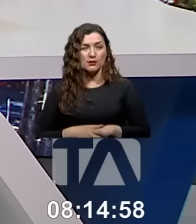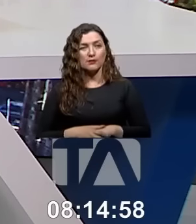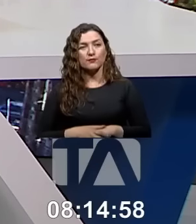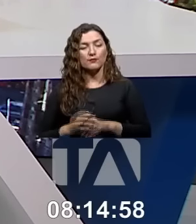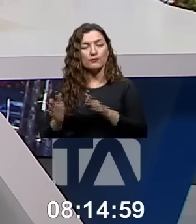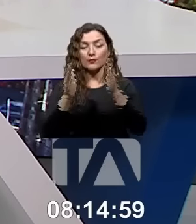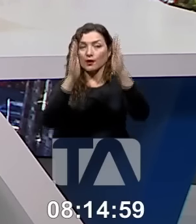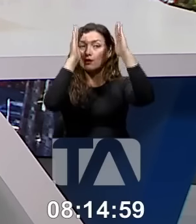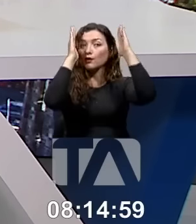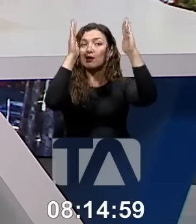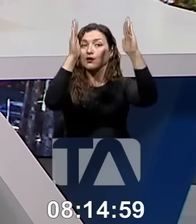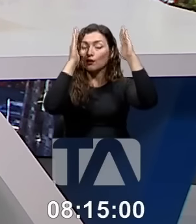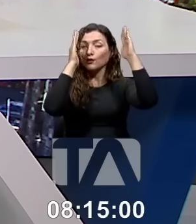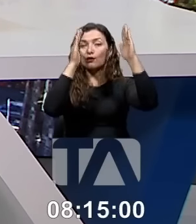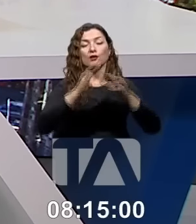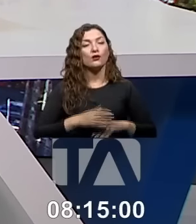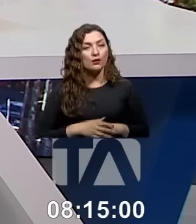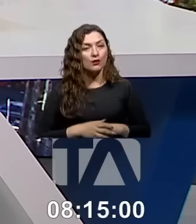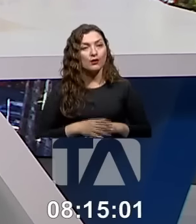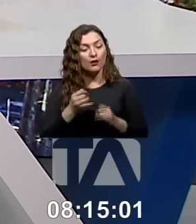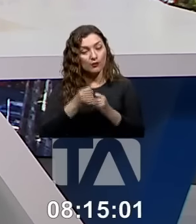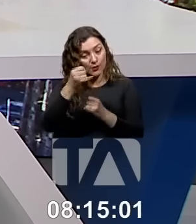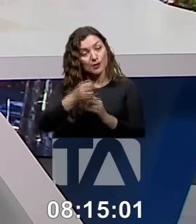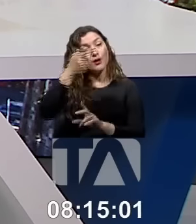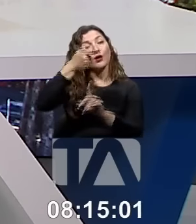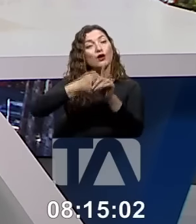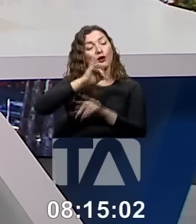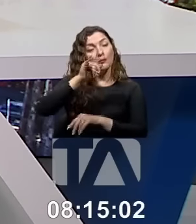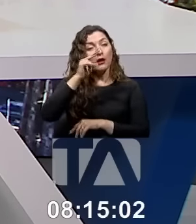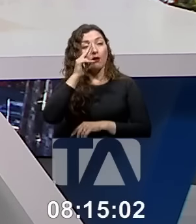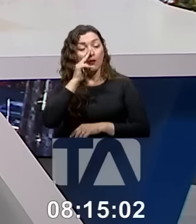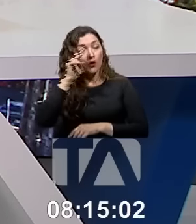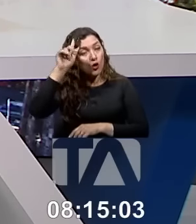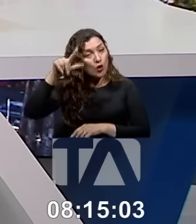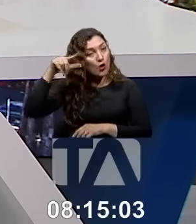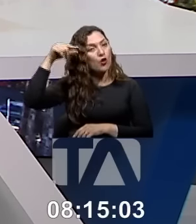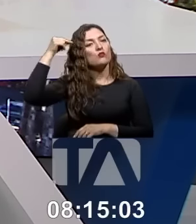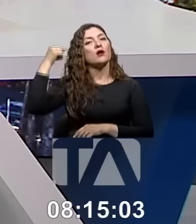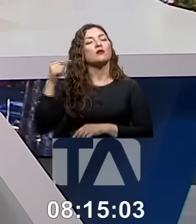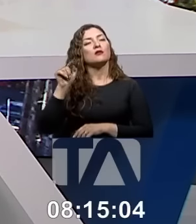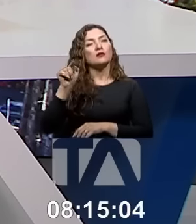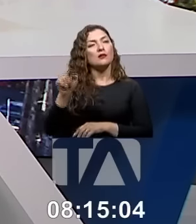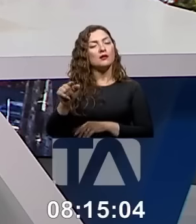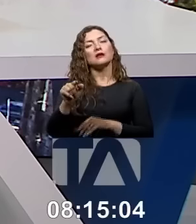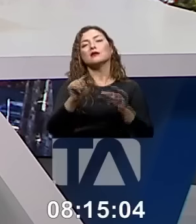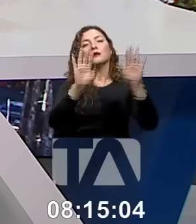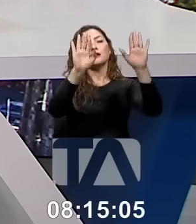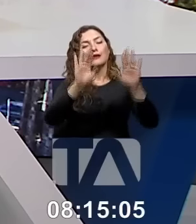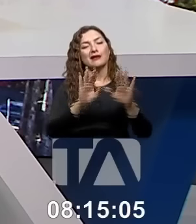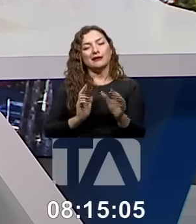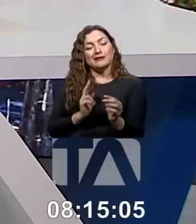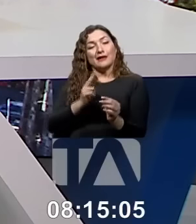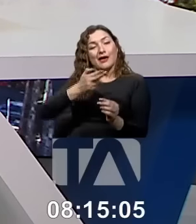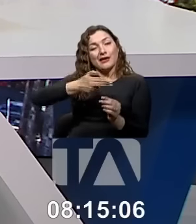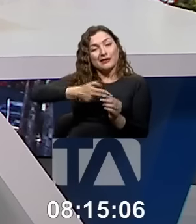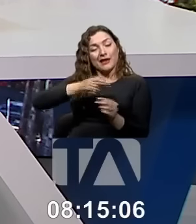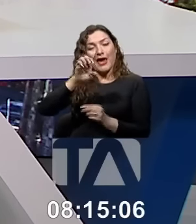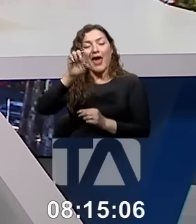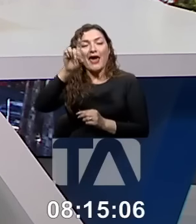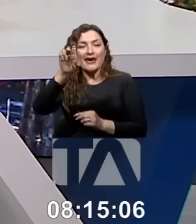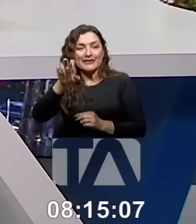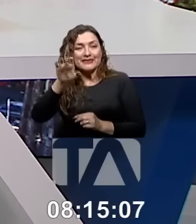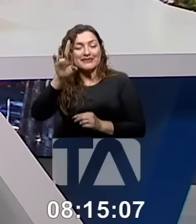Y preste mucha atención porque a finales de este mes de junio el gobierno eliminará los subsidios a las gasolinas de Extra y Eco